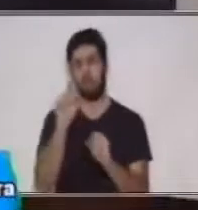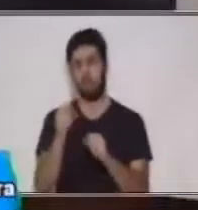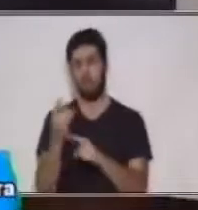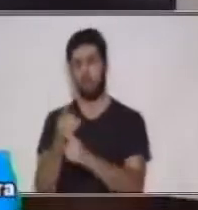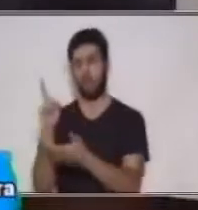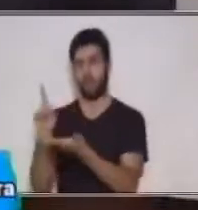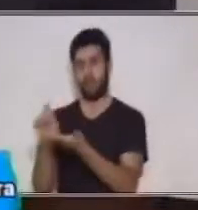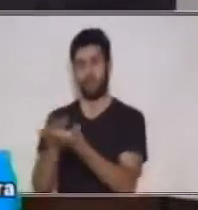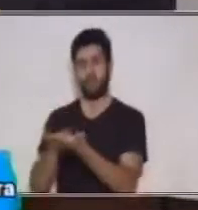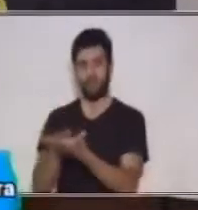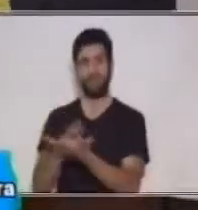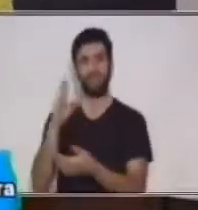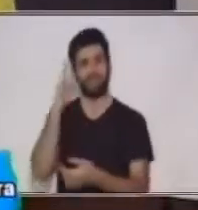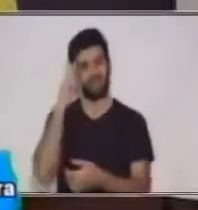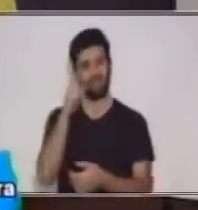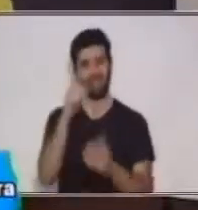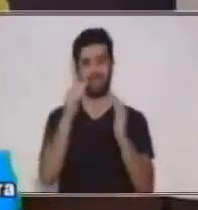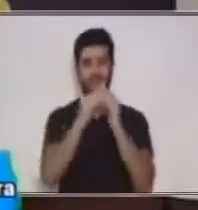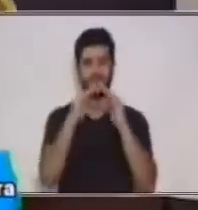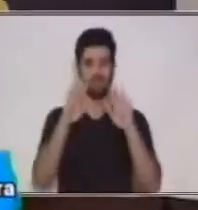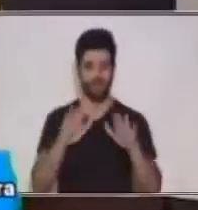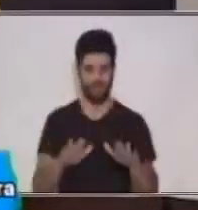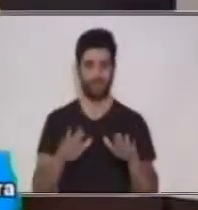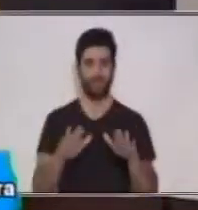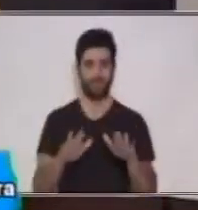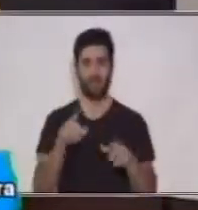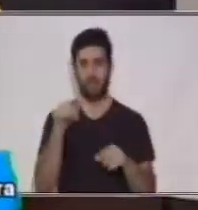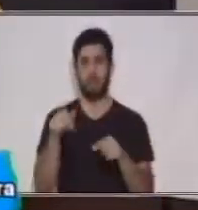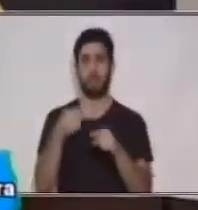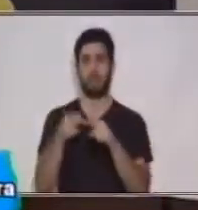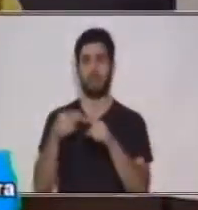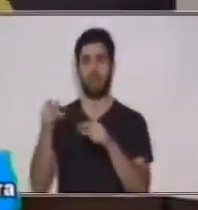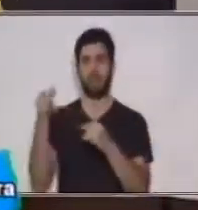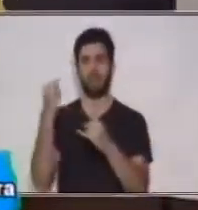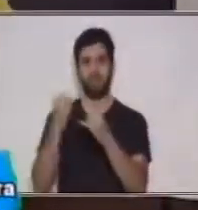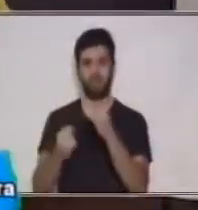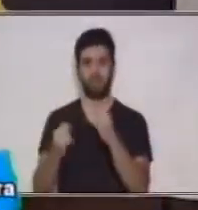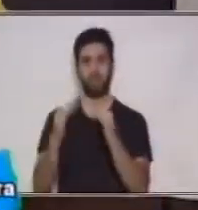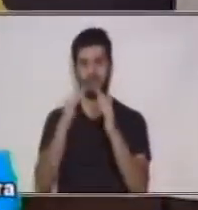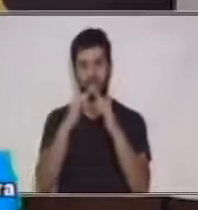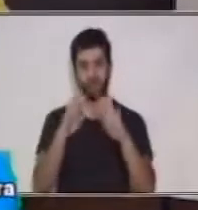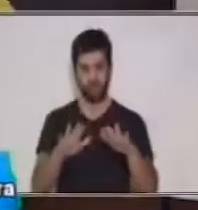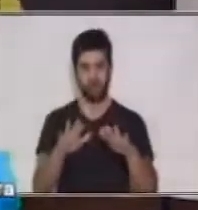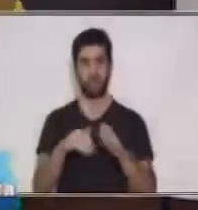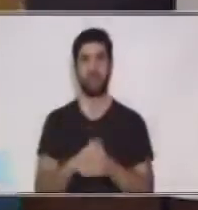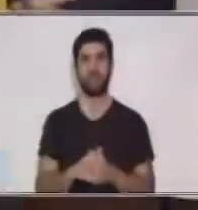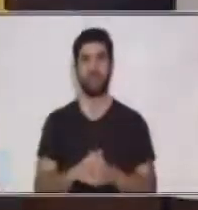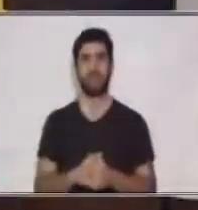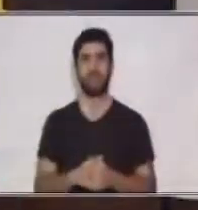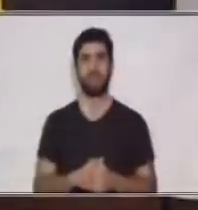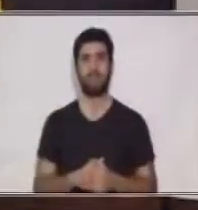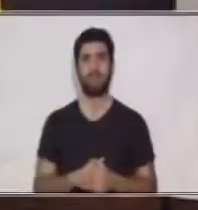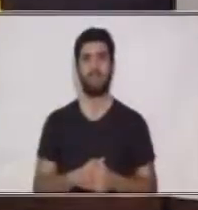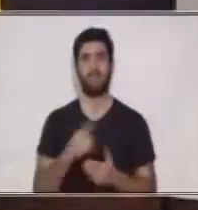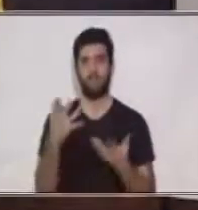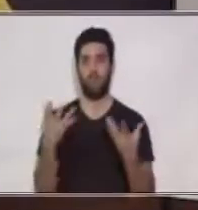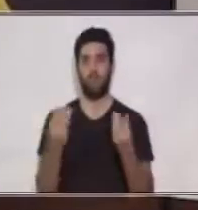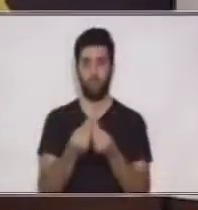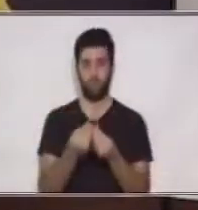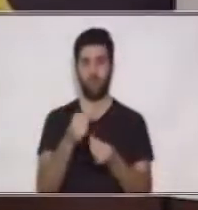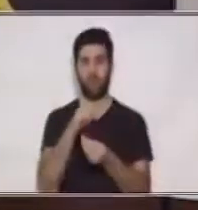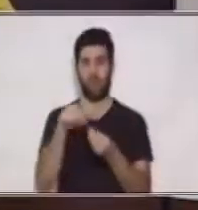gel. Muy bien, te recordamos que esto ya va pasando. Quédate en casa con tu